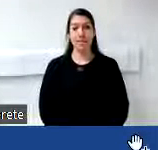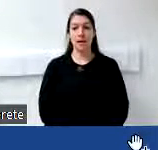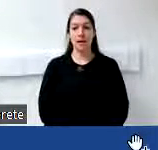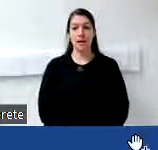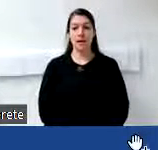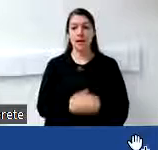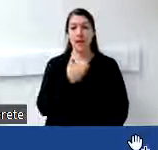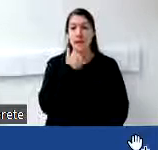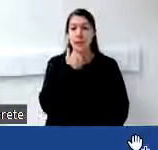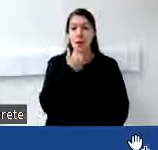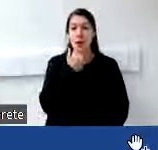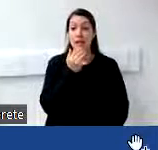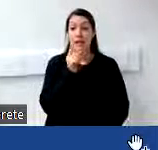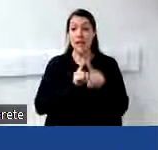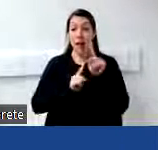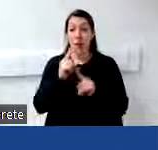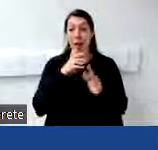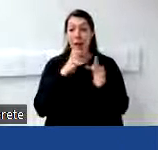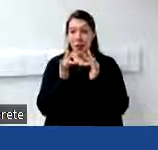No sé si alguien tiene el contacto de Daniela.